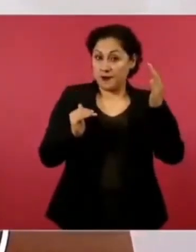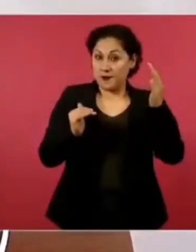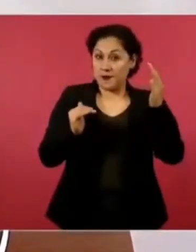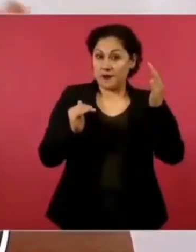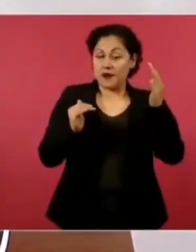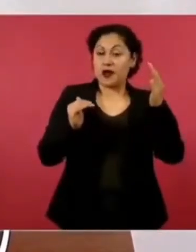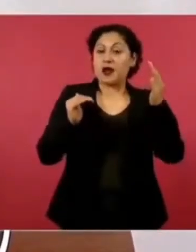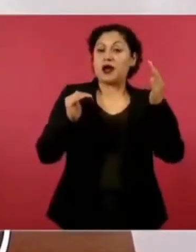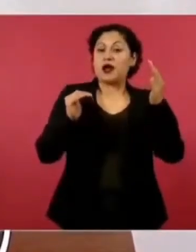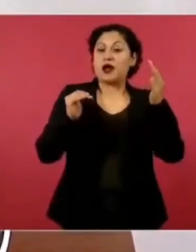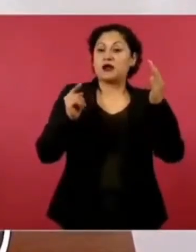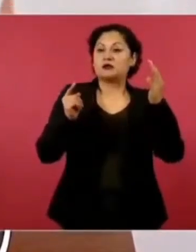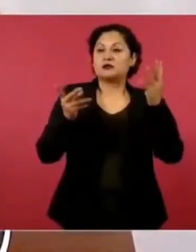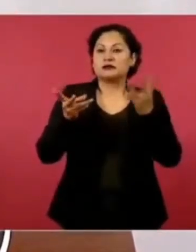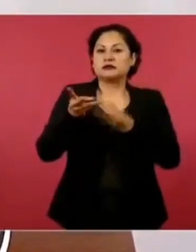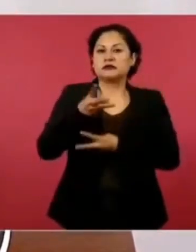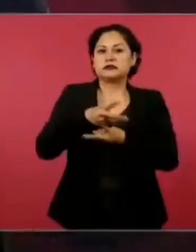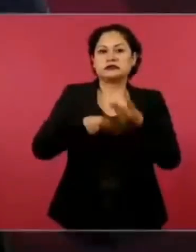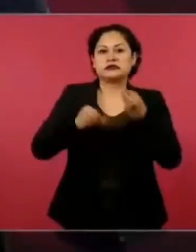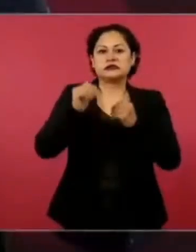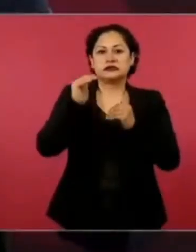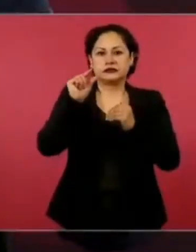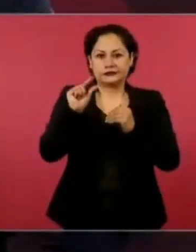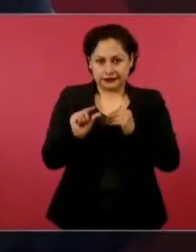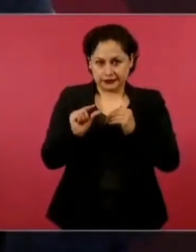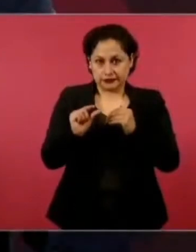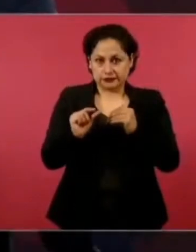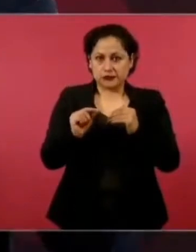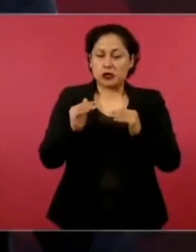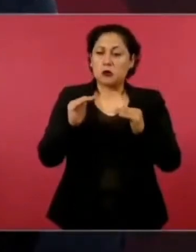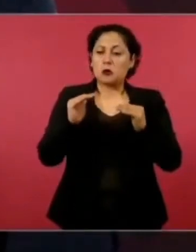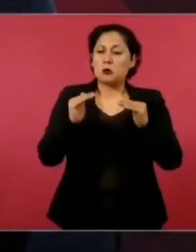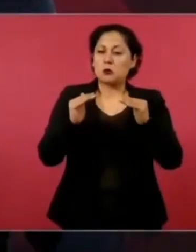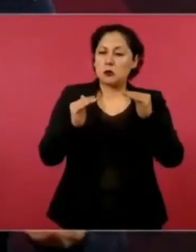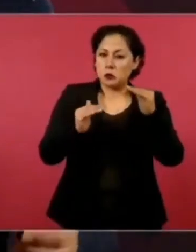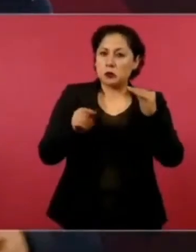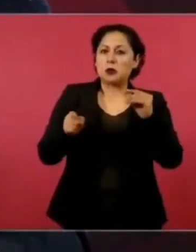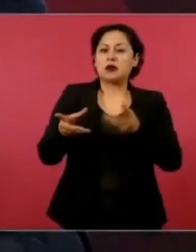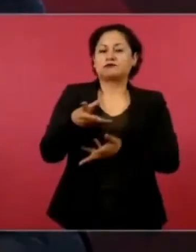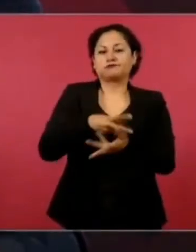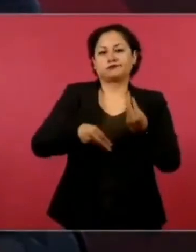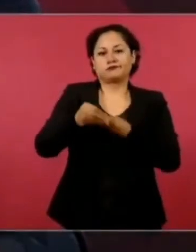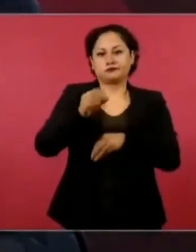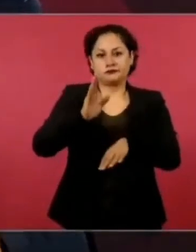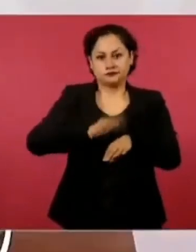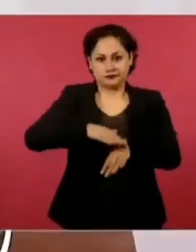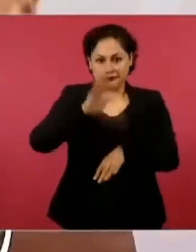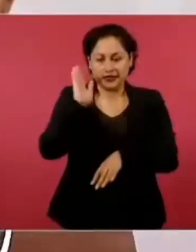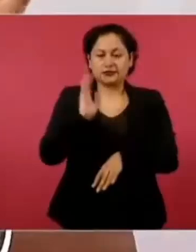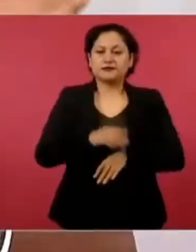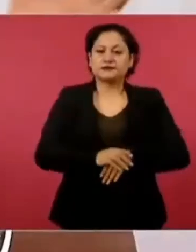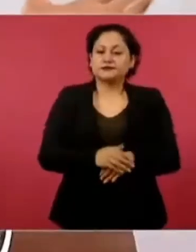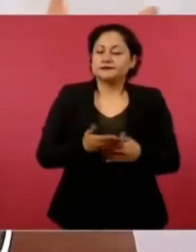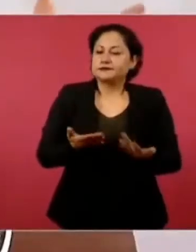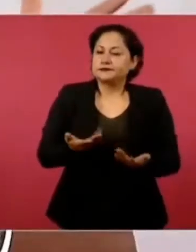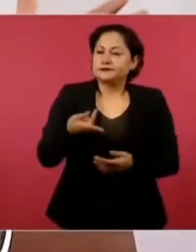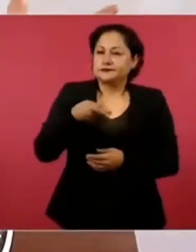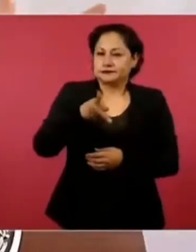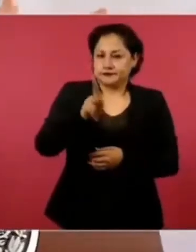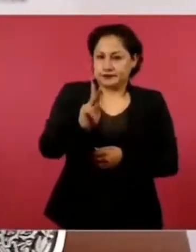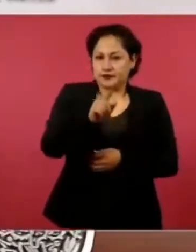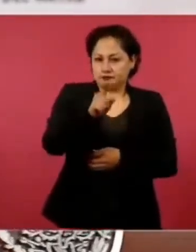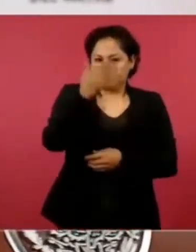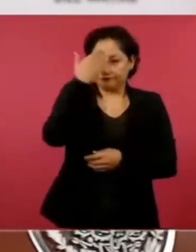Pero aun cuando el servicio de deuda, o mejor dicho, la deuda